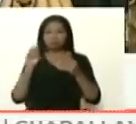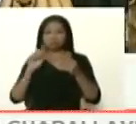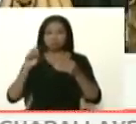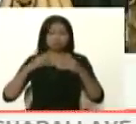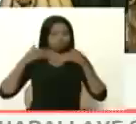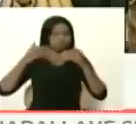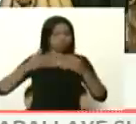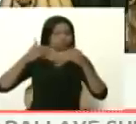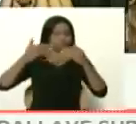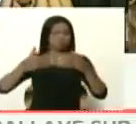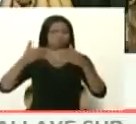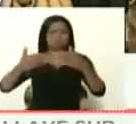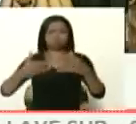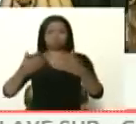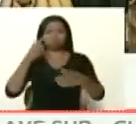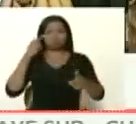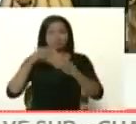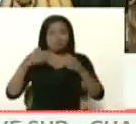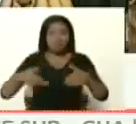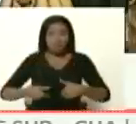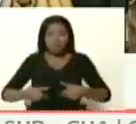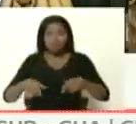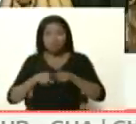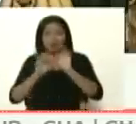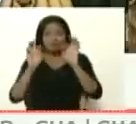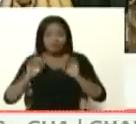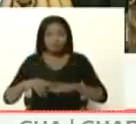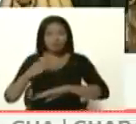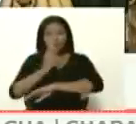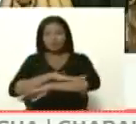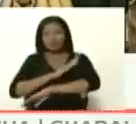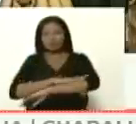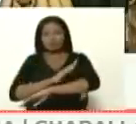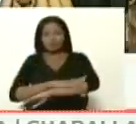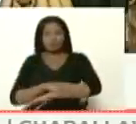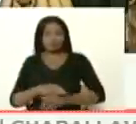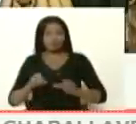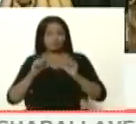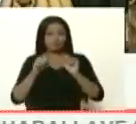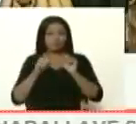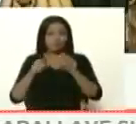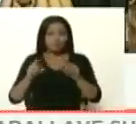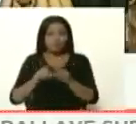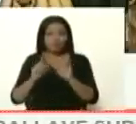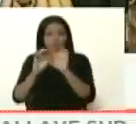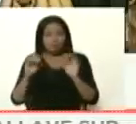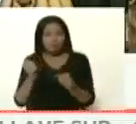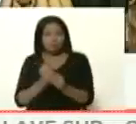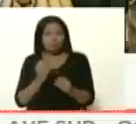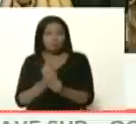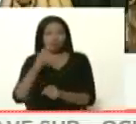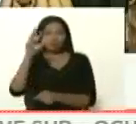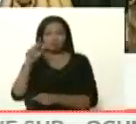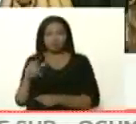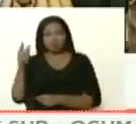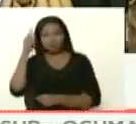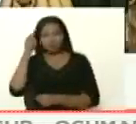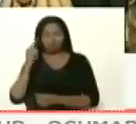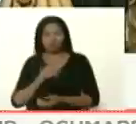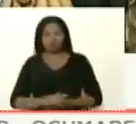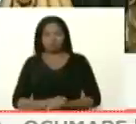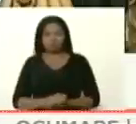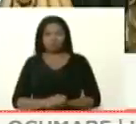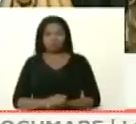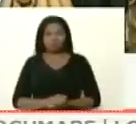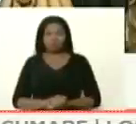Y tener presente que el esfuerzo disciplinado, perseverante del trabajo diario es el que da